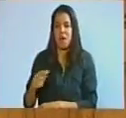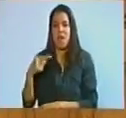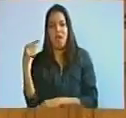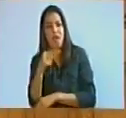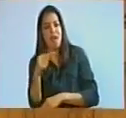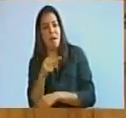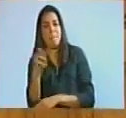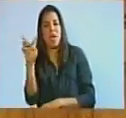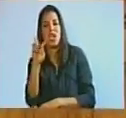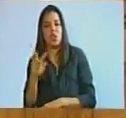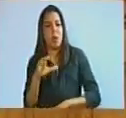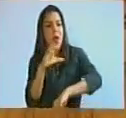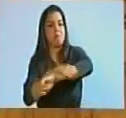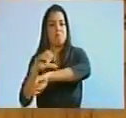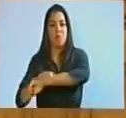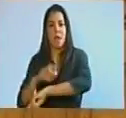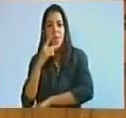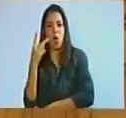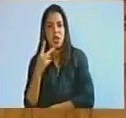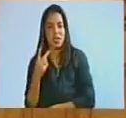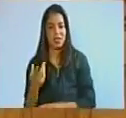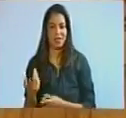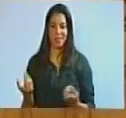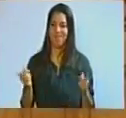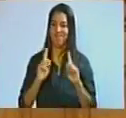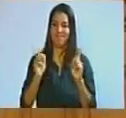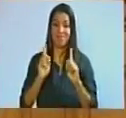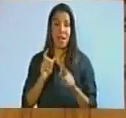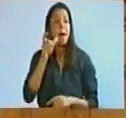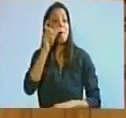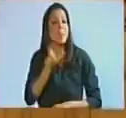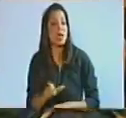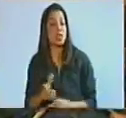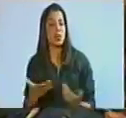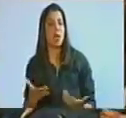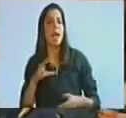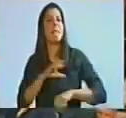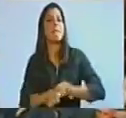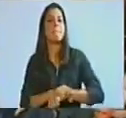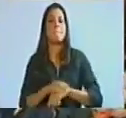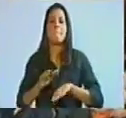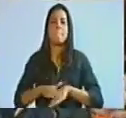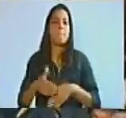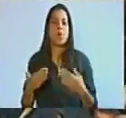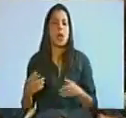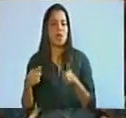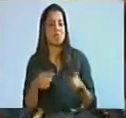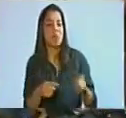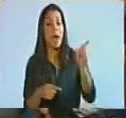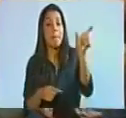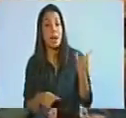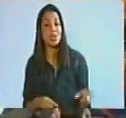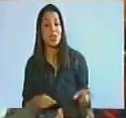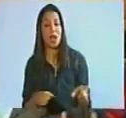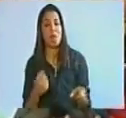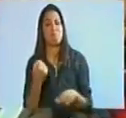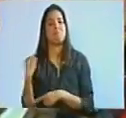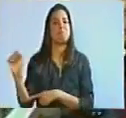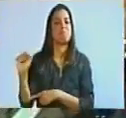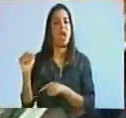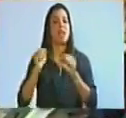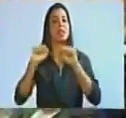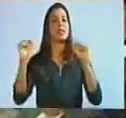políticos, ¿no? Cuando aquí hay gente que está presa precisamente porque han violentado el